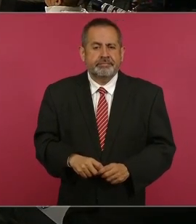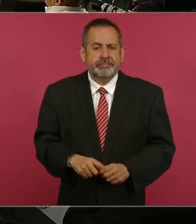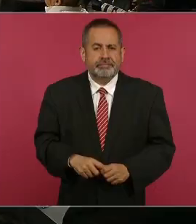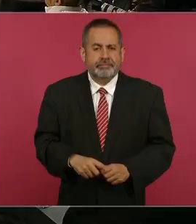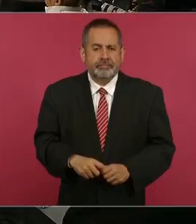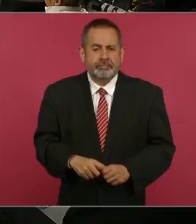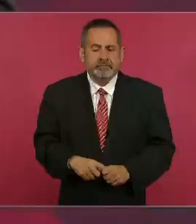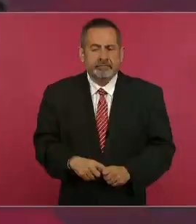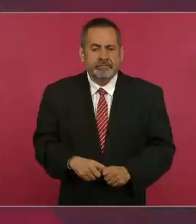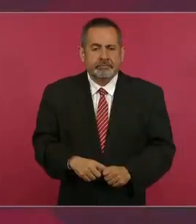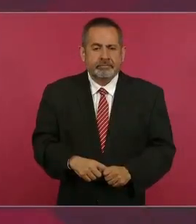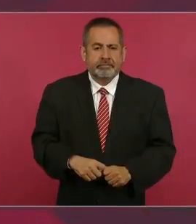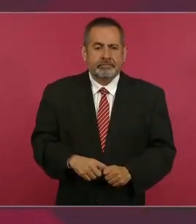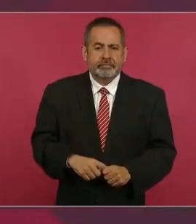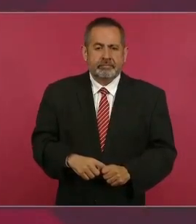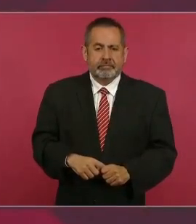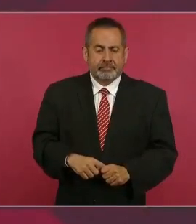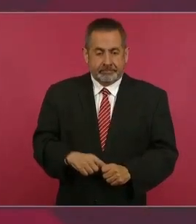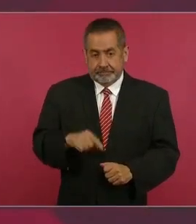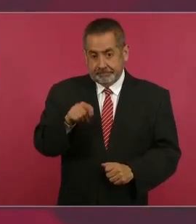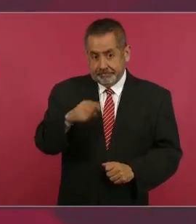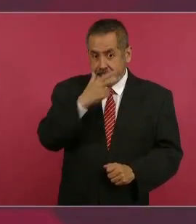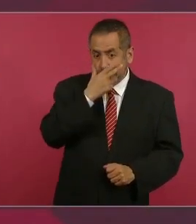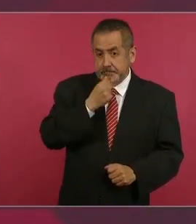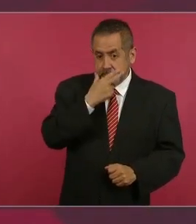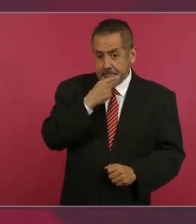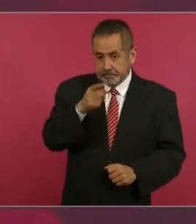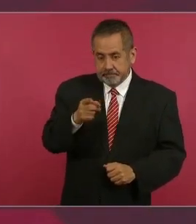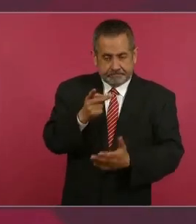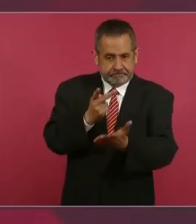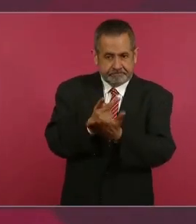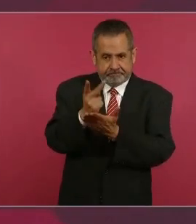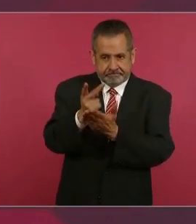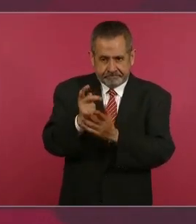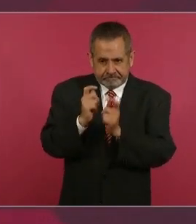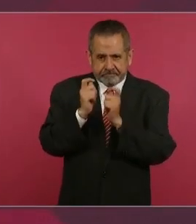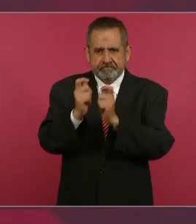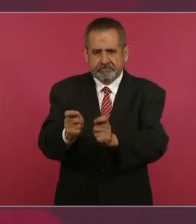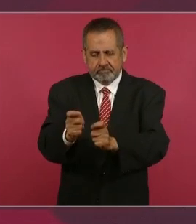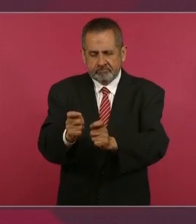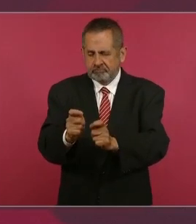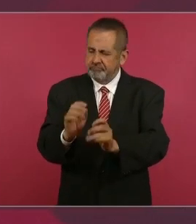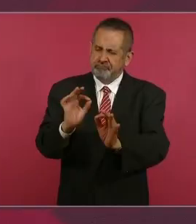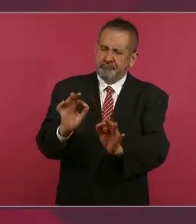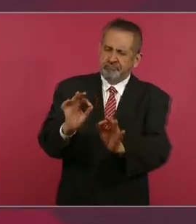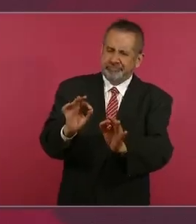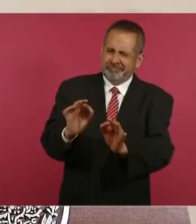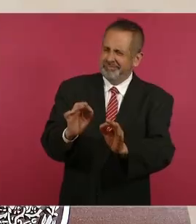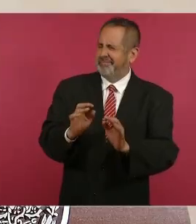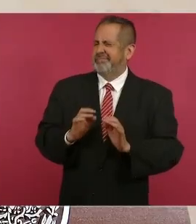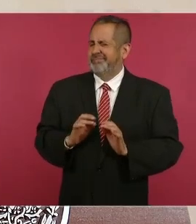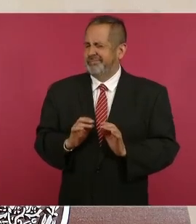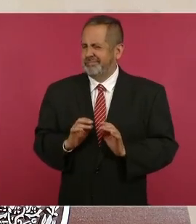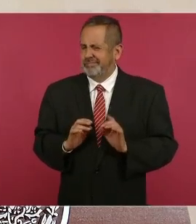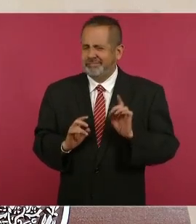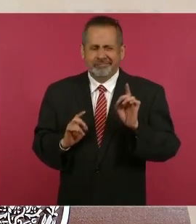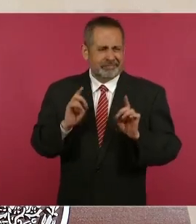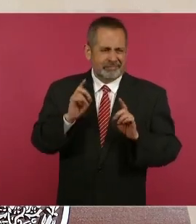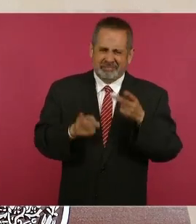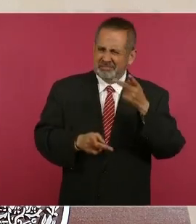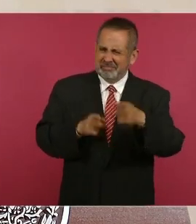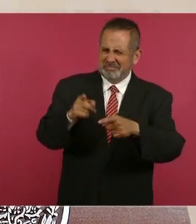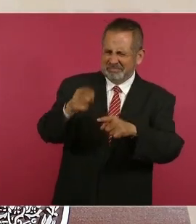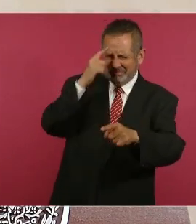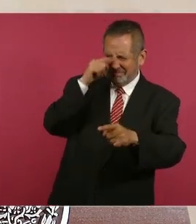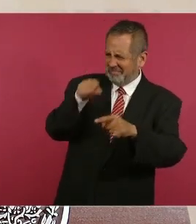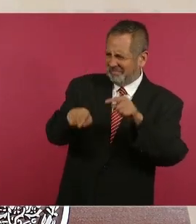Le dieron un premio, pero fue mucho el cuestionamiento y no resistió y